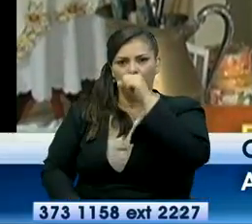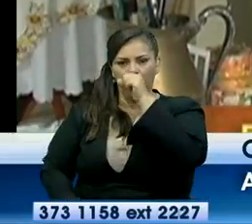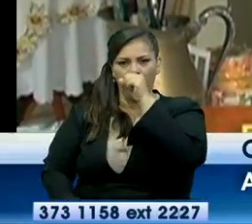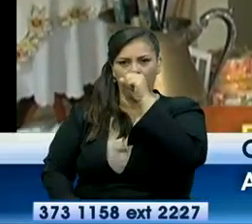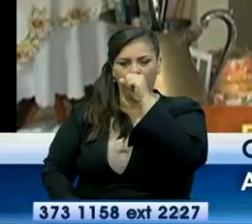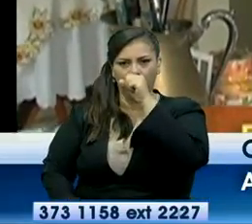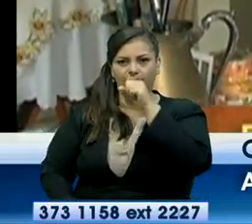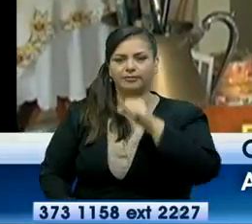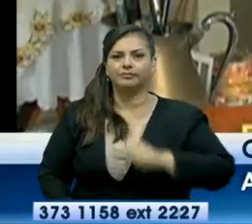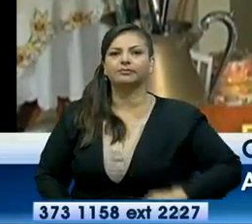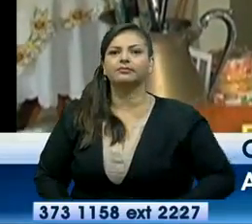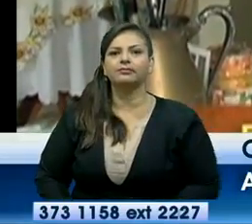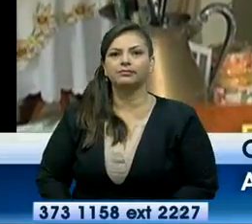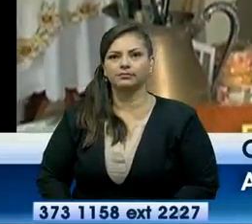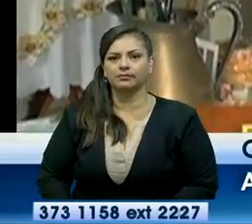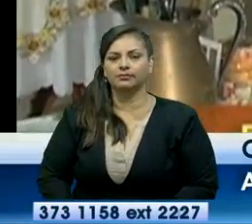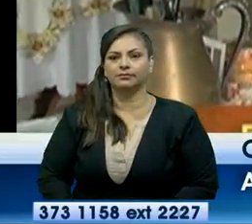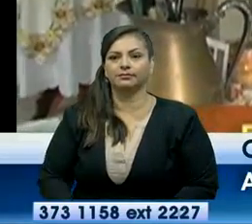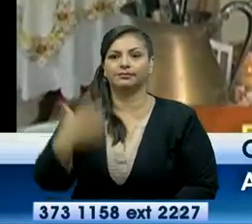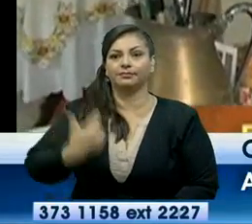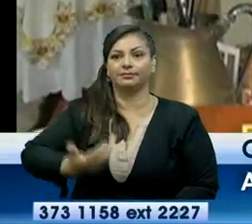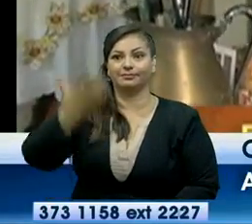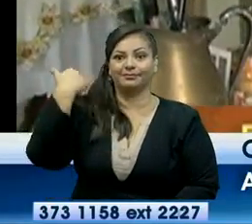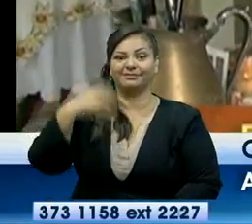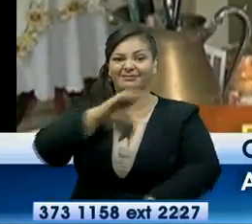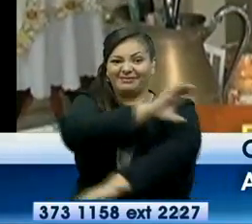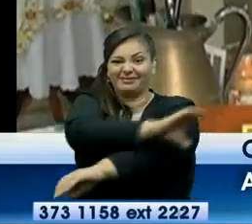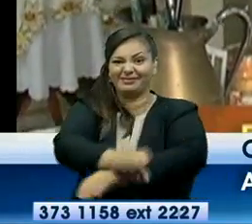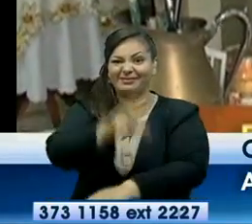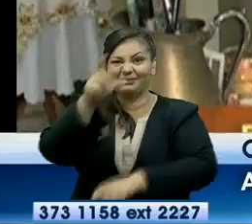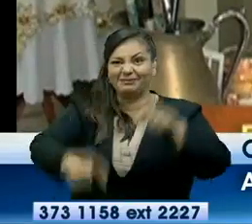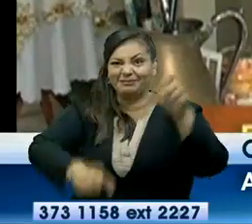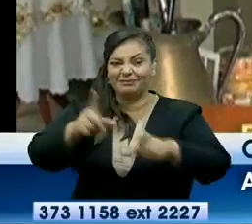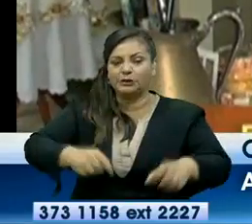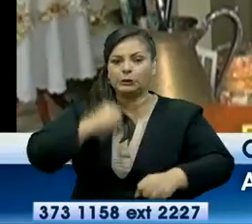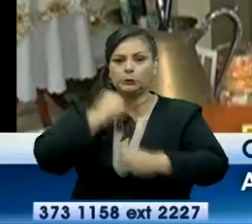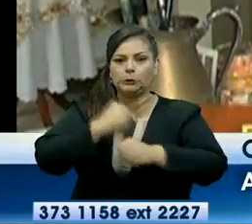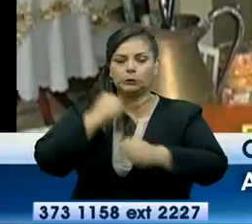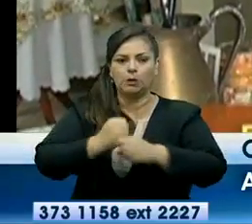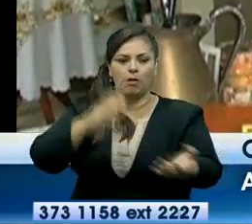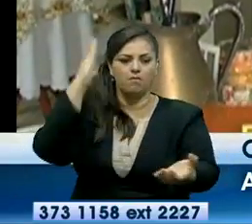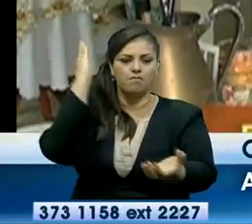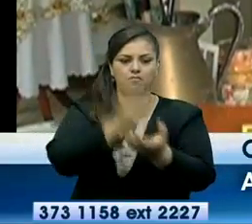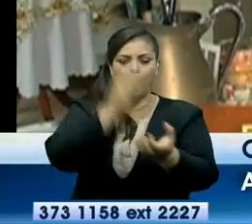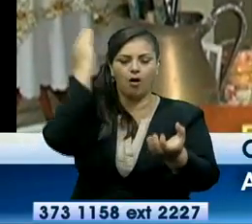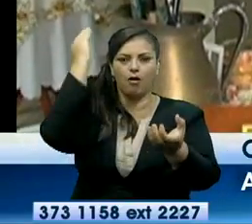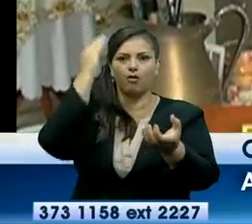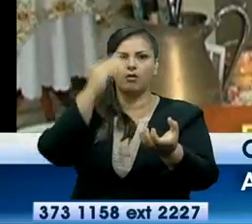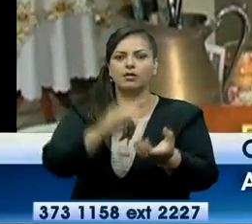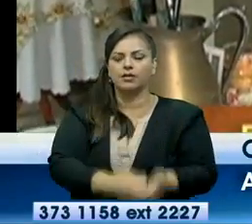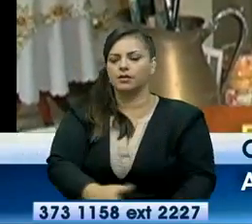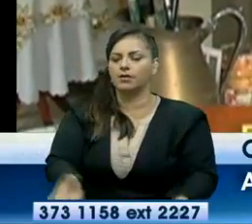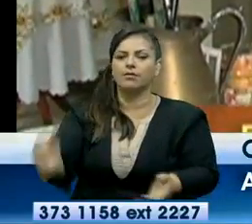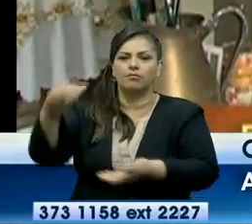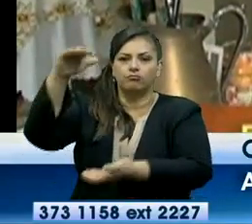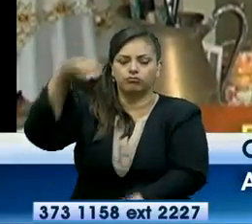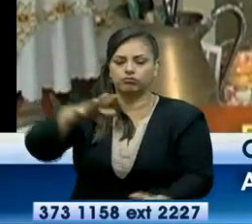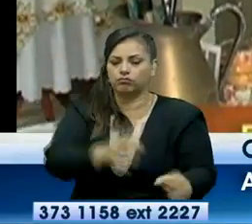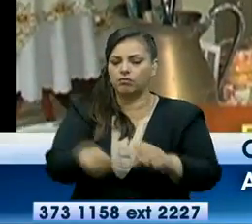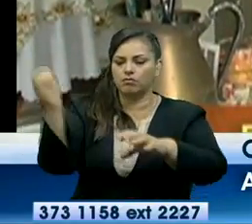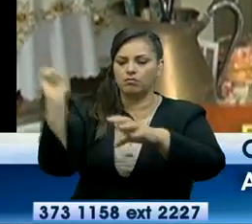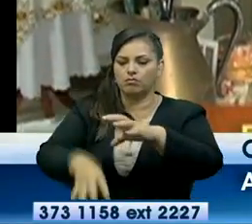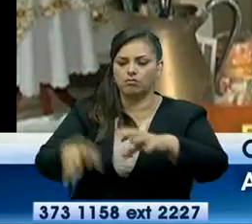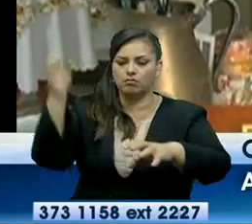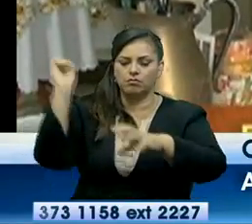campo para cargar el calzado fresco después o en el proceso de la fermentación entonces luego le tiraban el tendal y